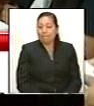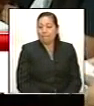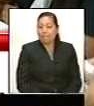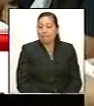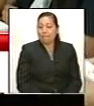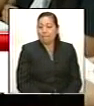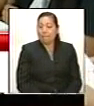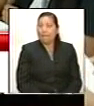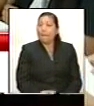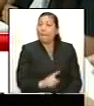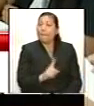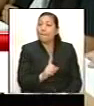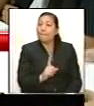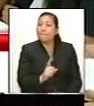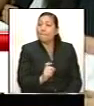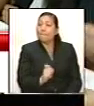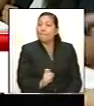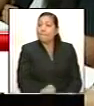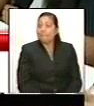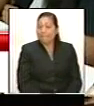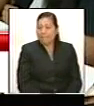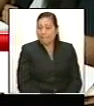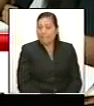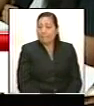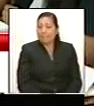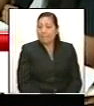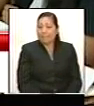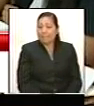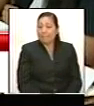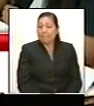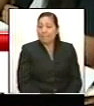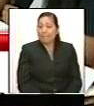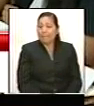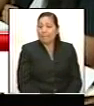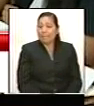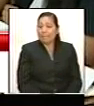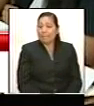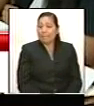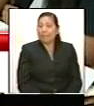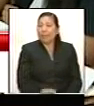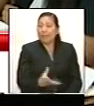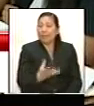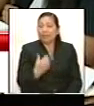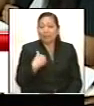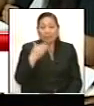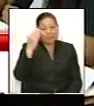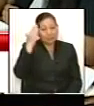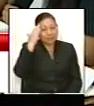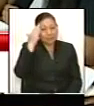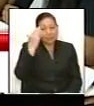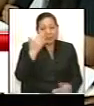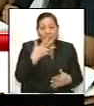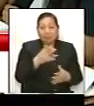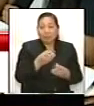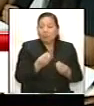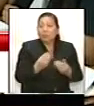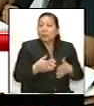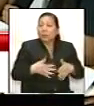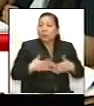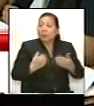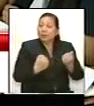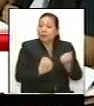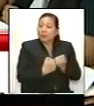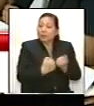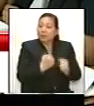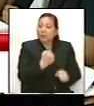Hay una pregunta que justo me dejó el congresista, que él quería saber, para Hiperderecho, ¿cómo es que podemos apoyar